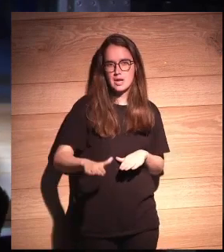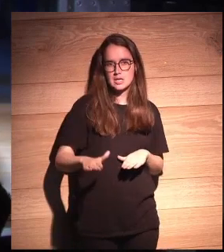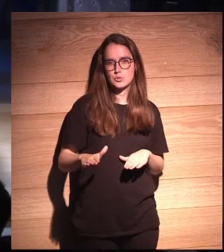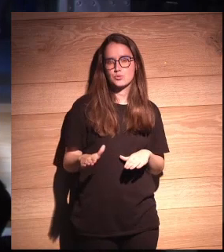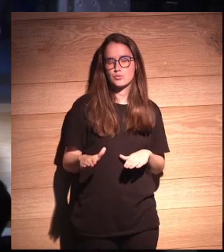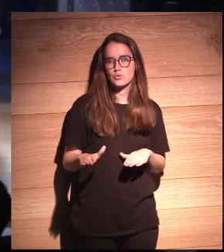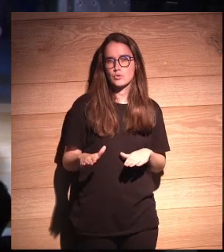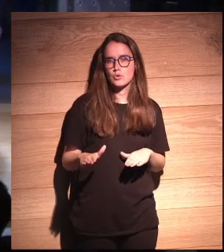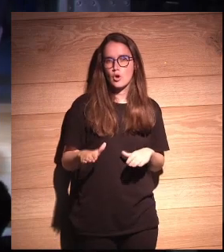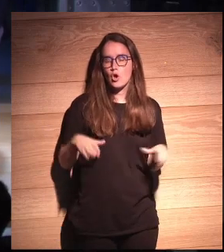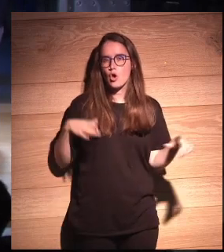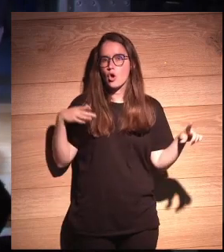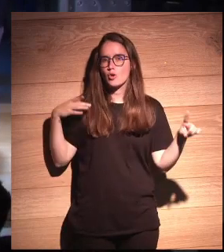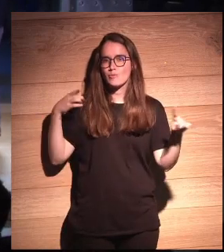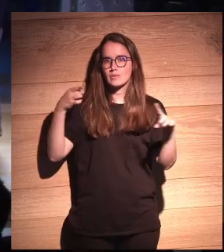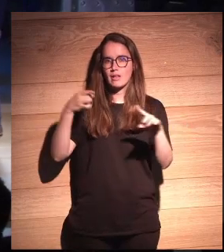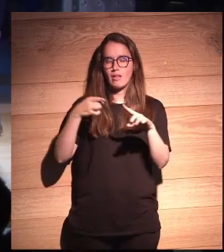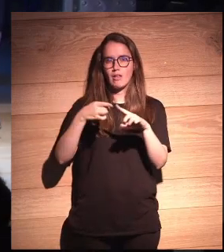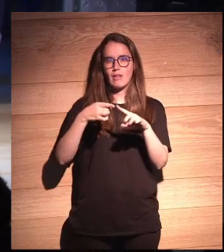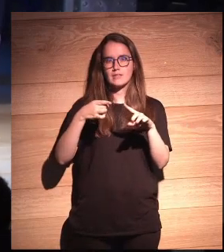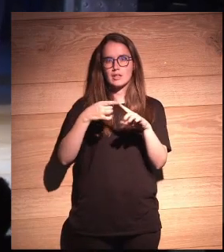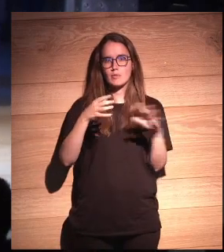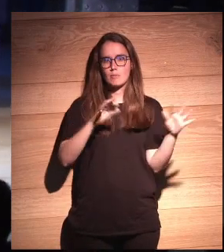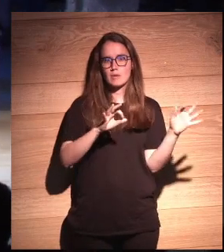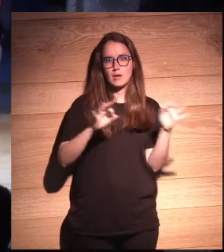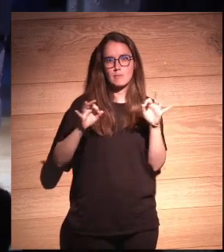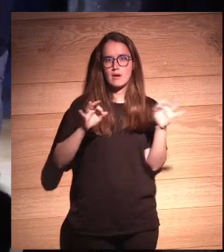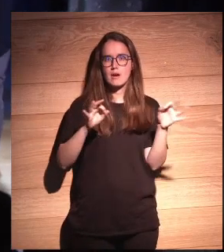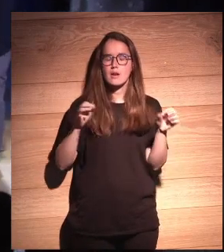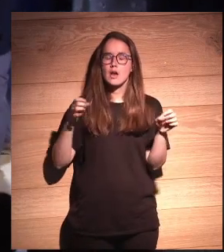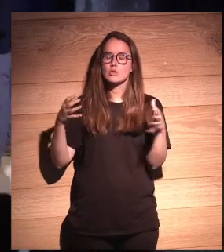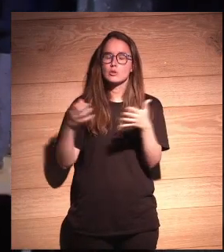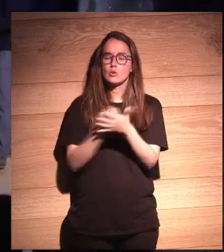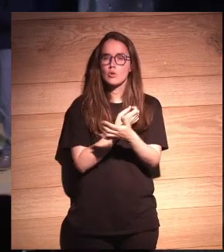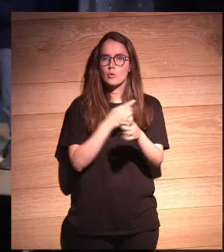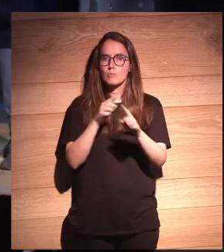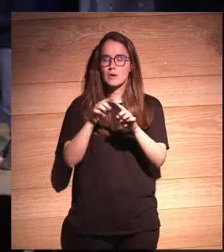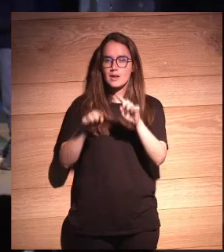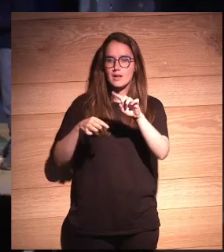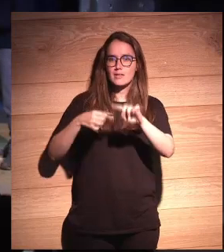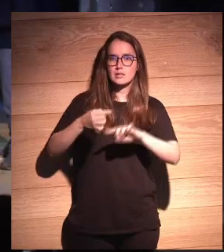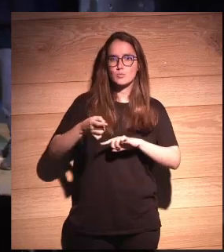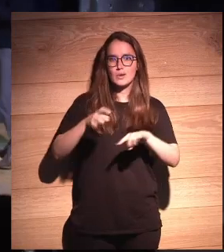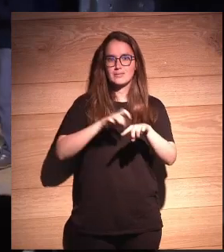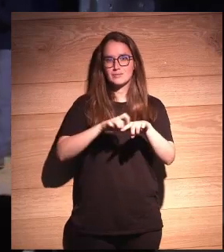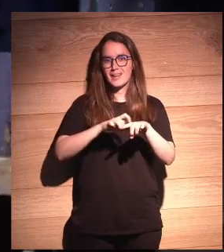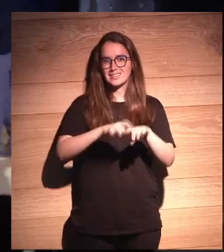que es con la intención de prepararlo todo para darle luego un estilo propio